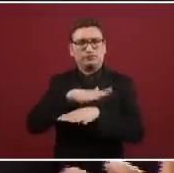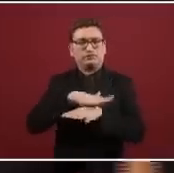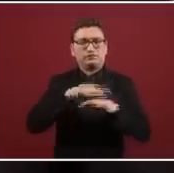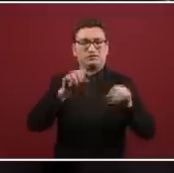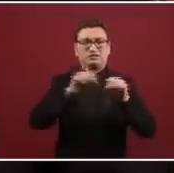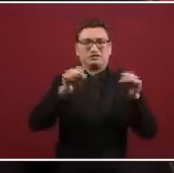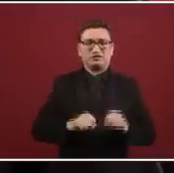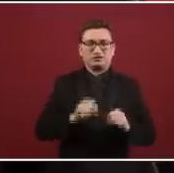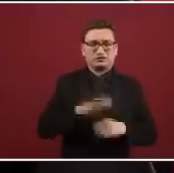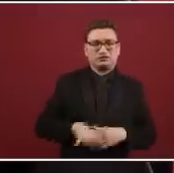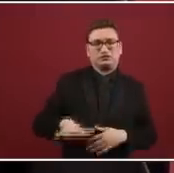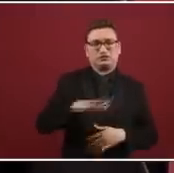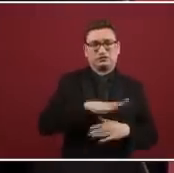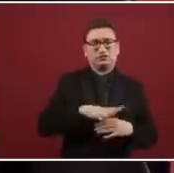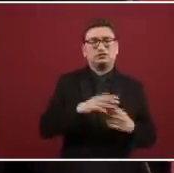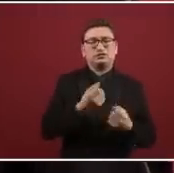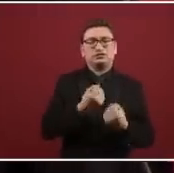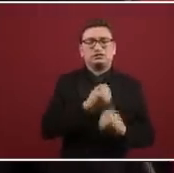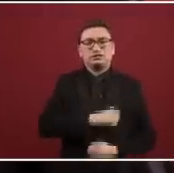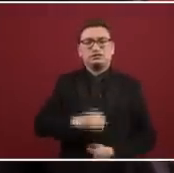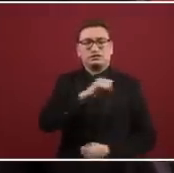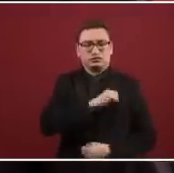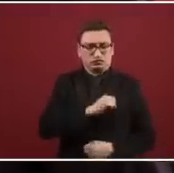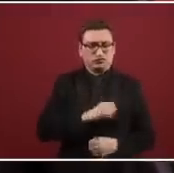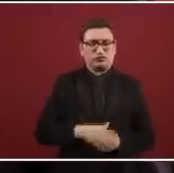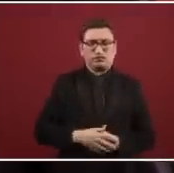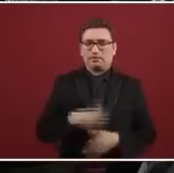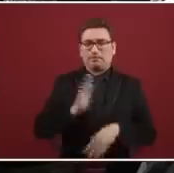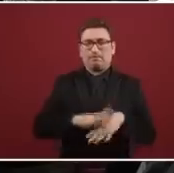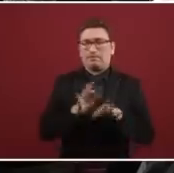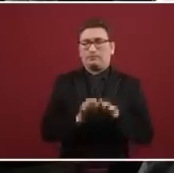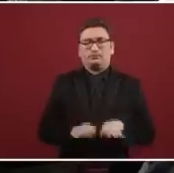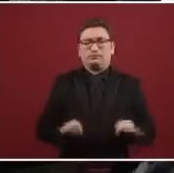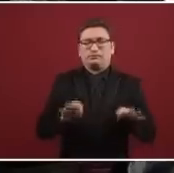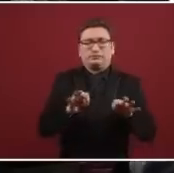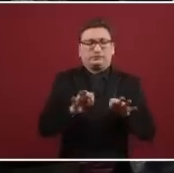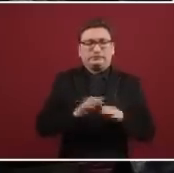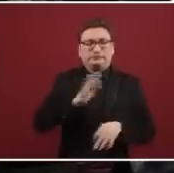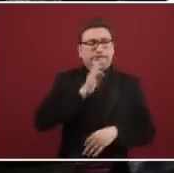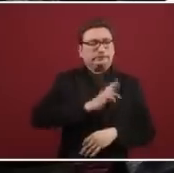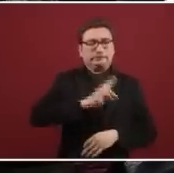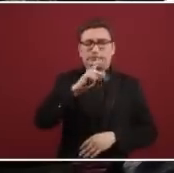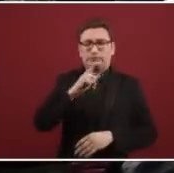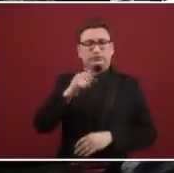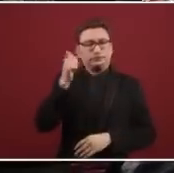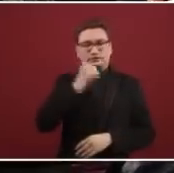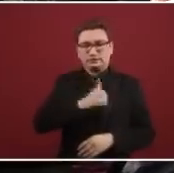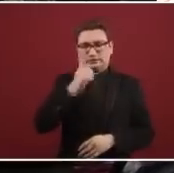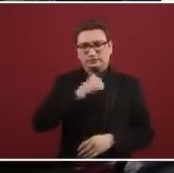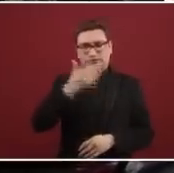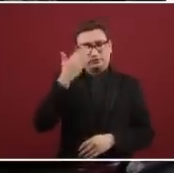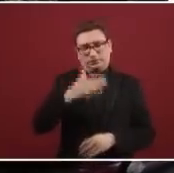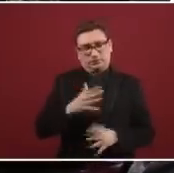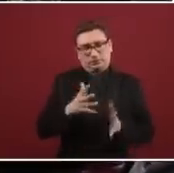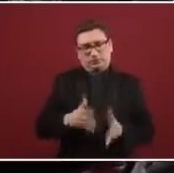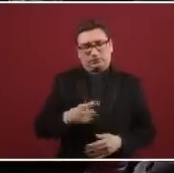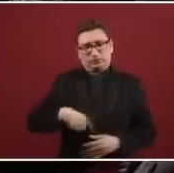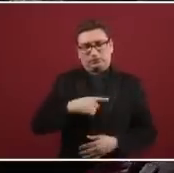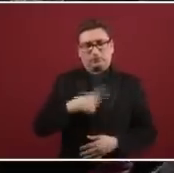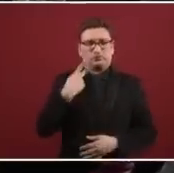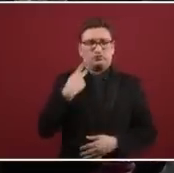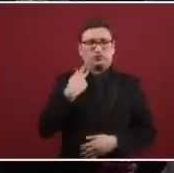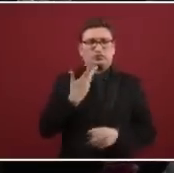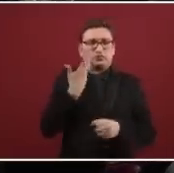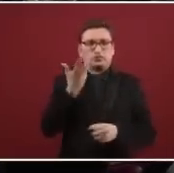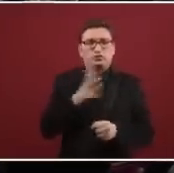siempre hay que optar La política es así, optar